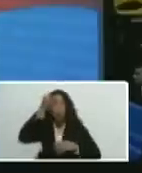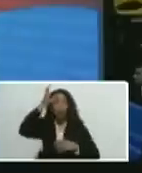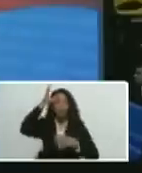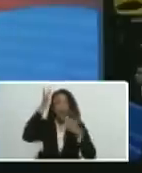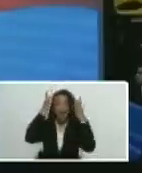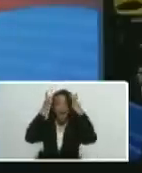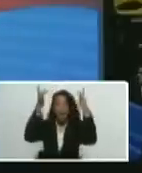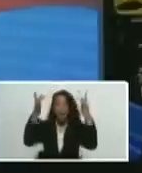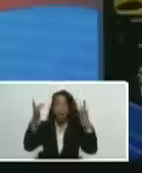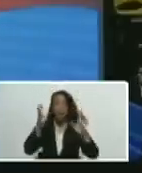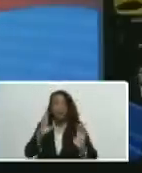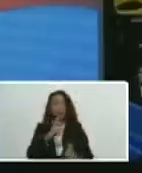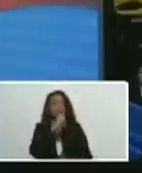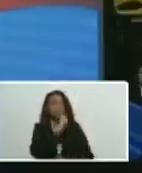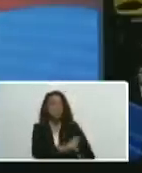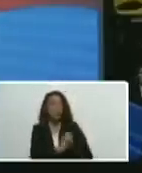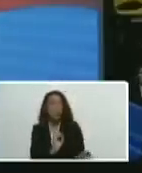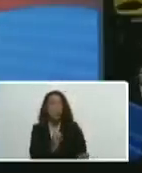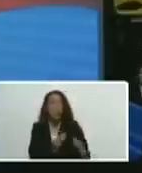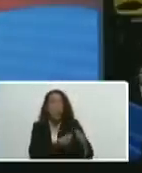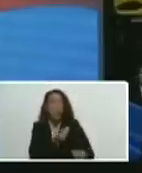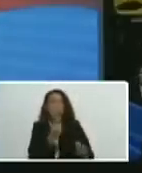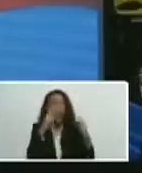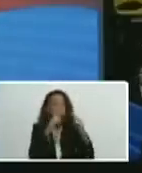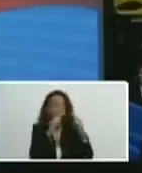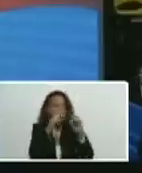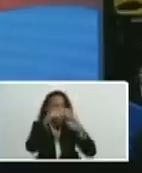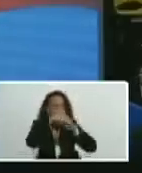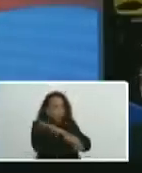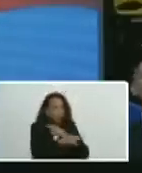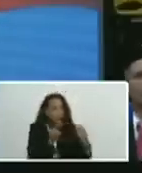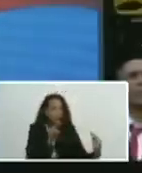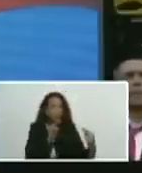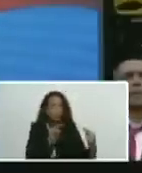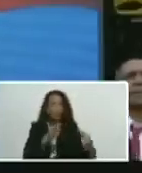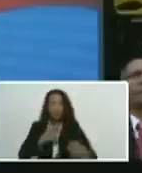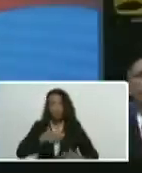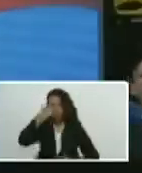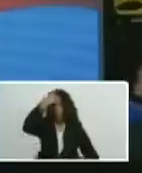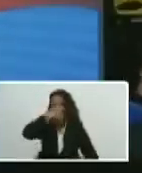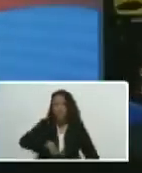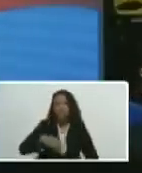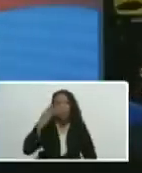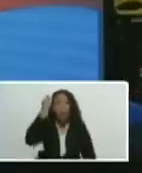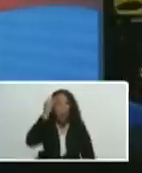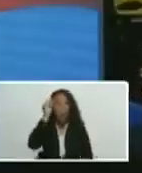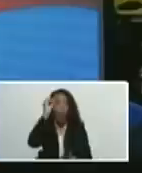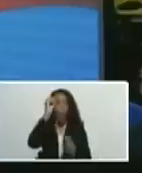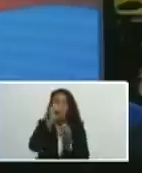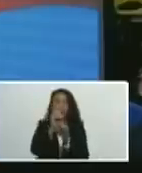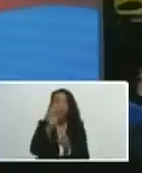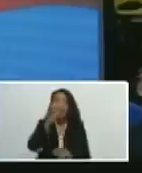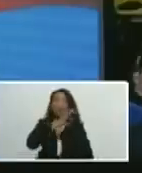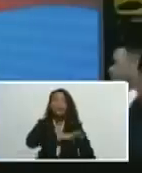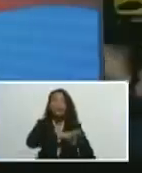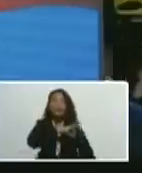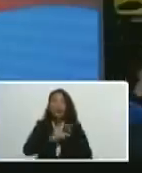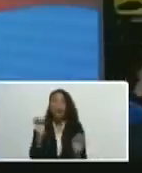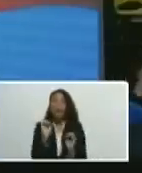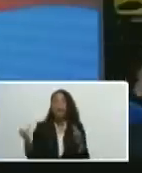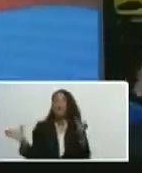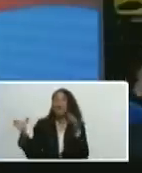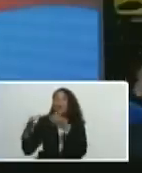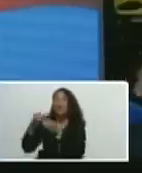conocimiento del enemigo o la amenaza. En mi opinión, una sociedad u